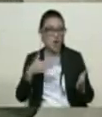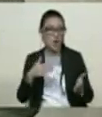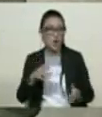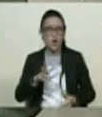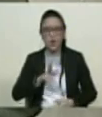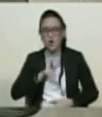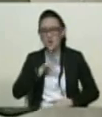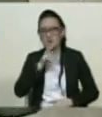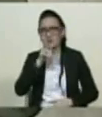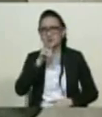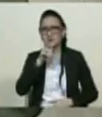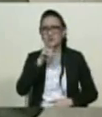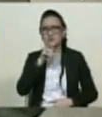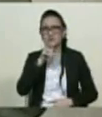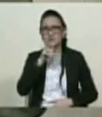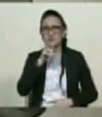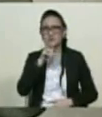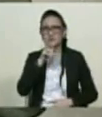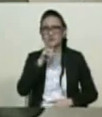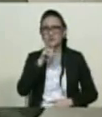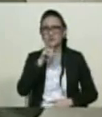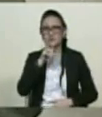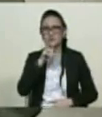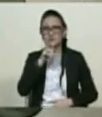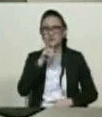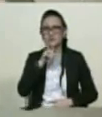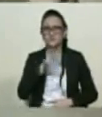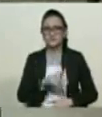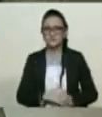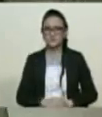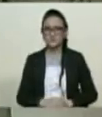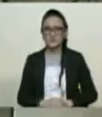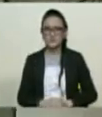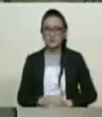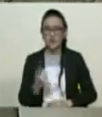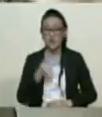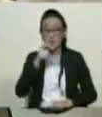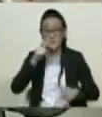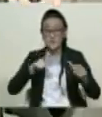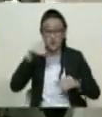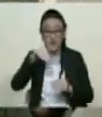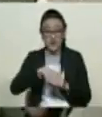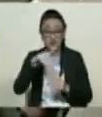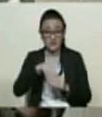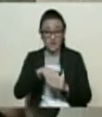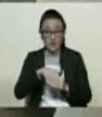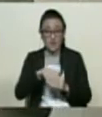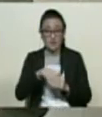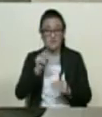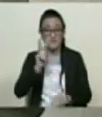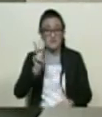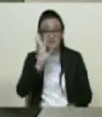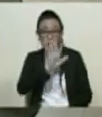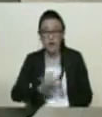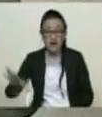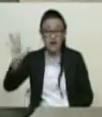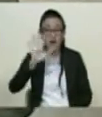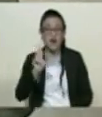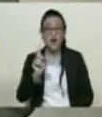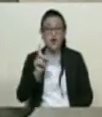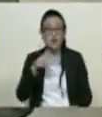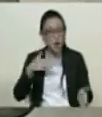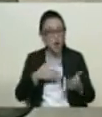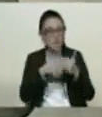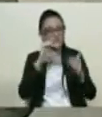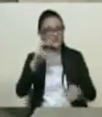crueles, cruentos, no solamente a las electoras y a los electores y al país entero, al poder